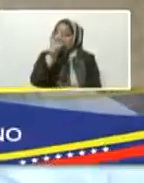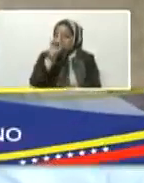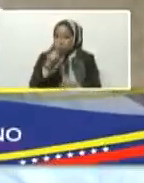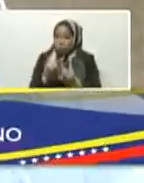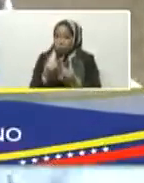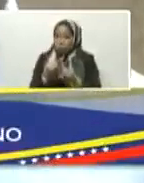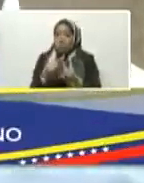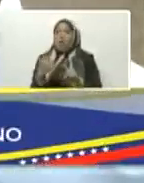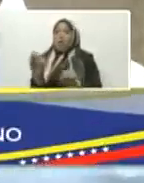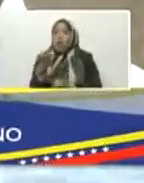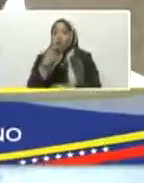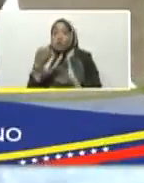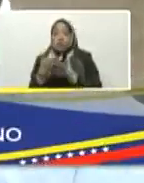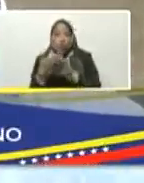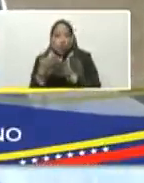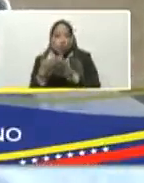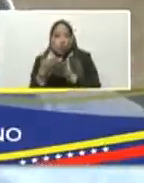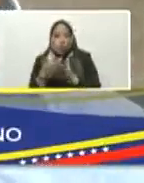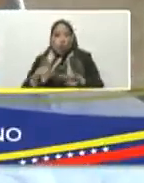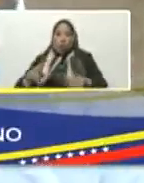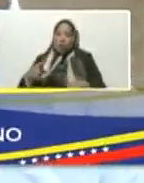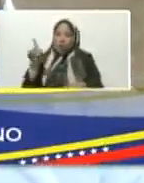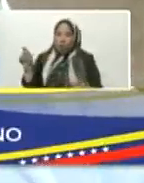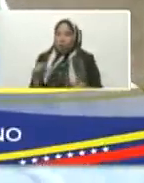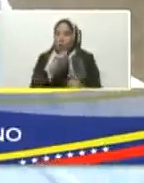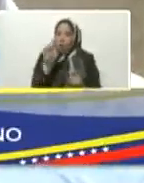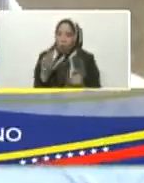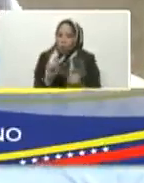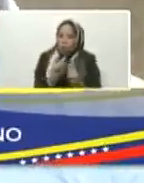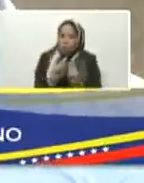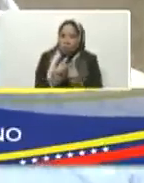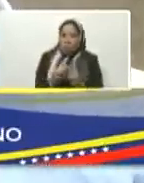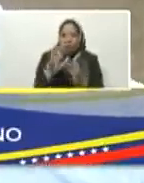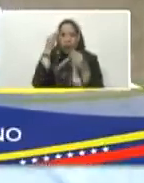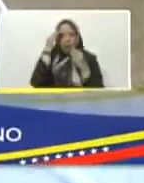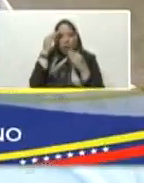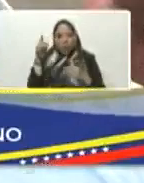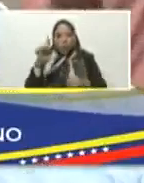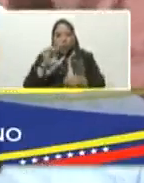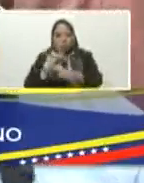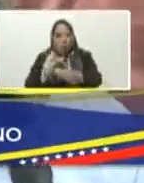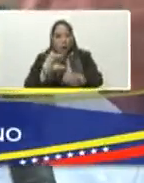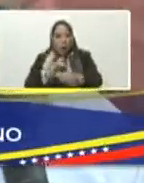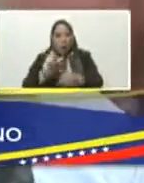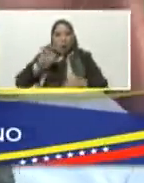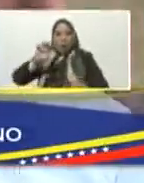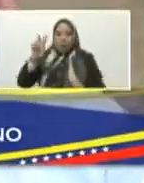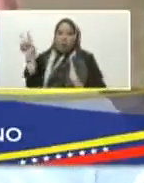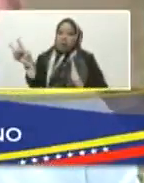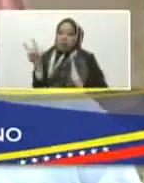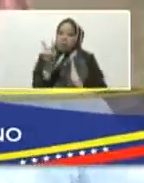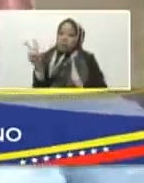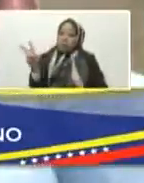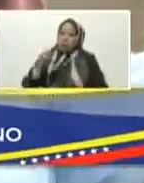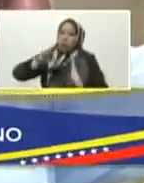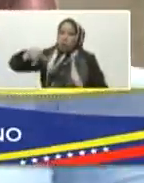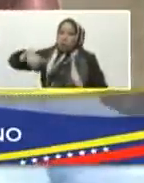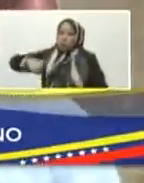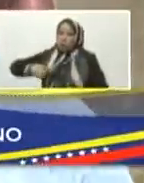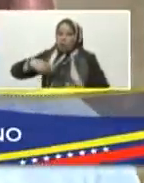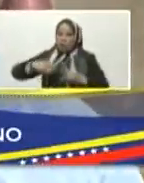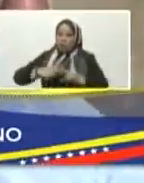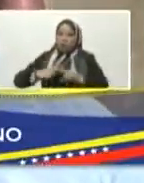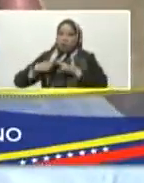nuestro gobernador y un saludo también muy especial para todos los médicos, médicas de la patria, de Venezuela, y nuestro